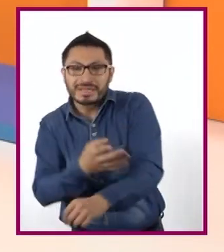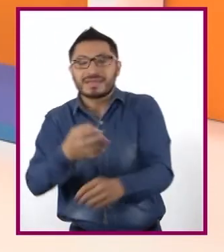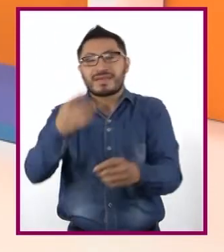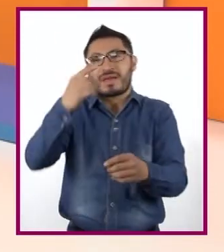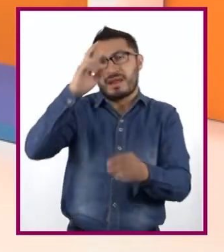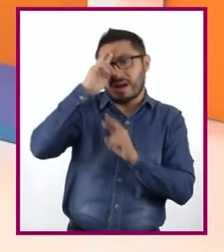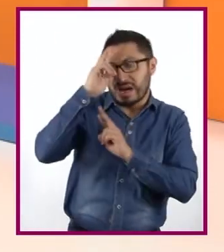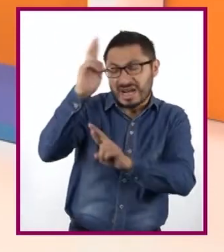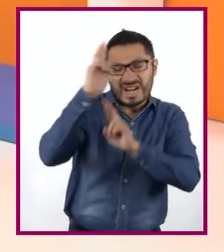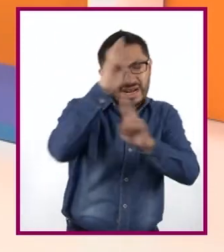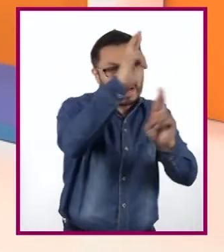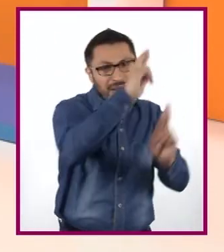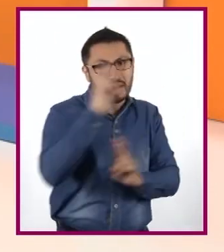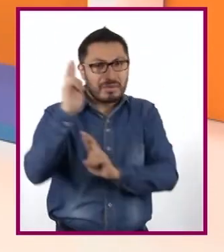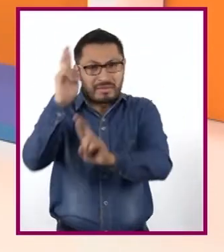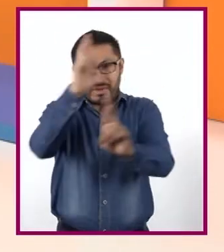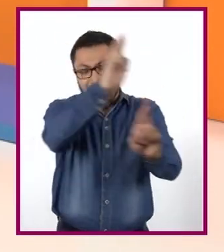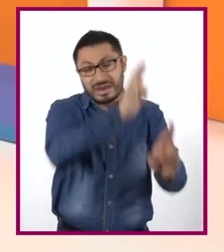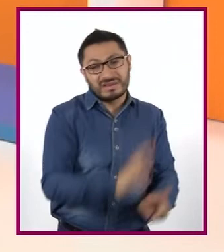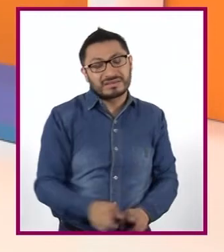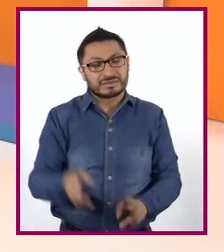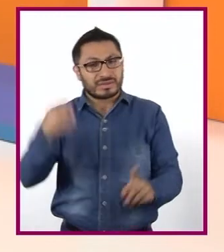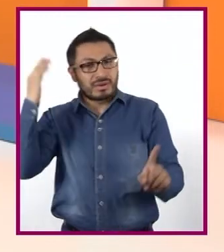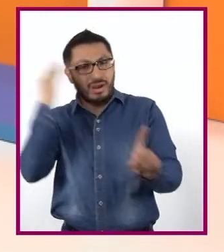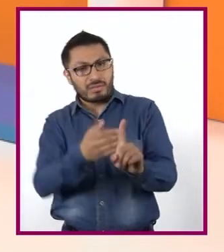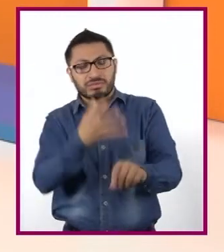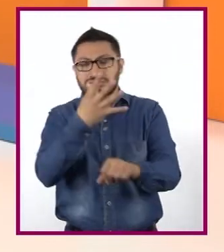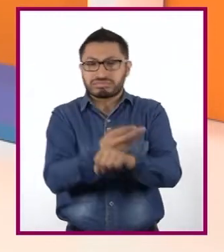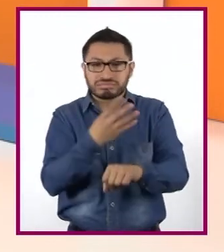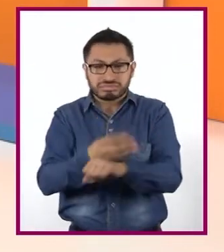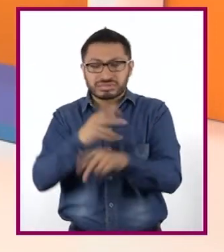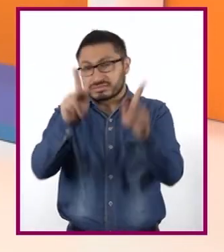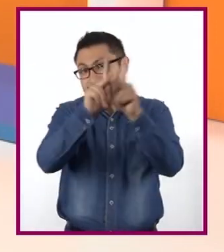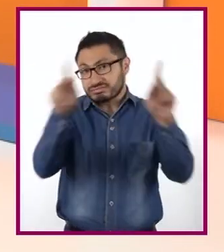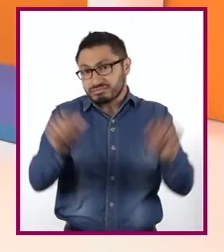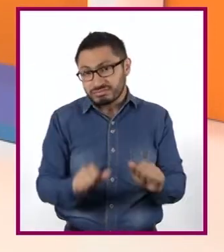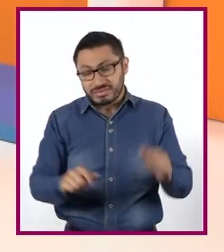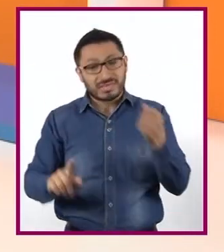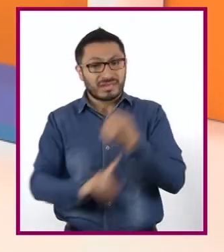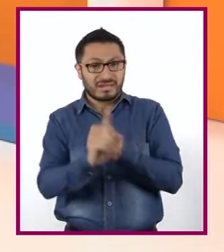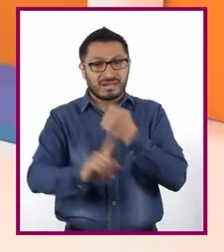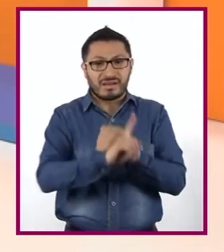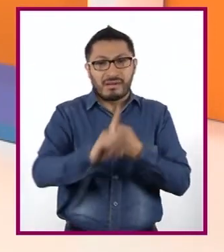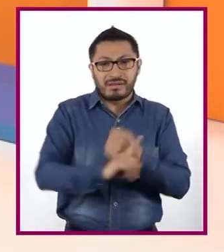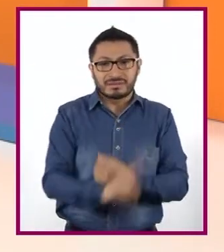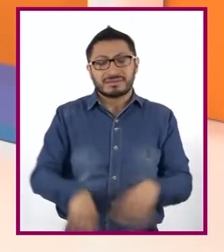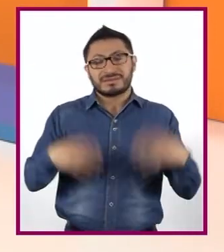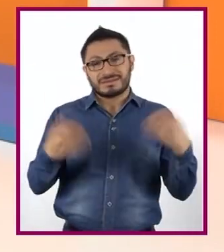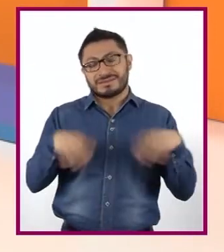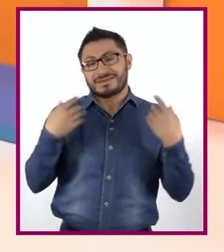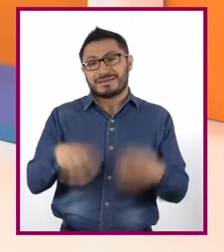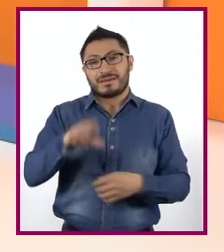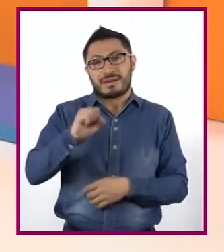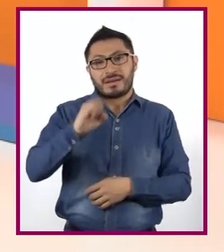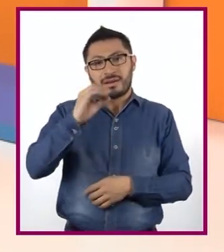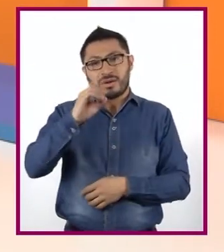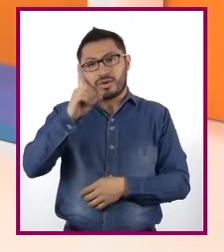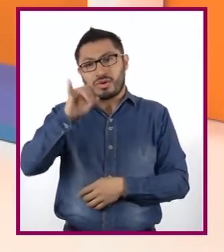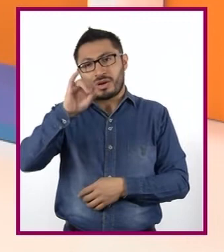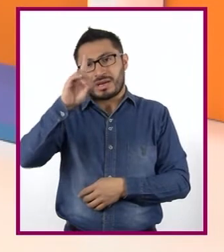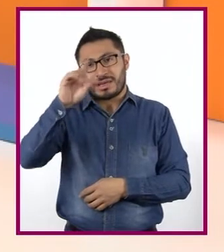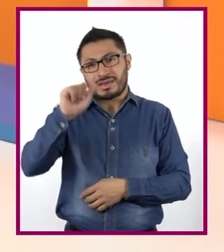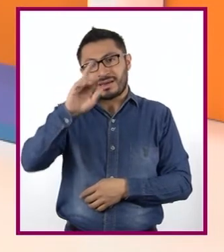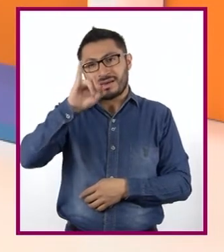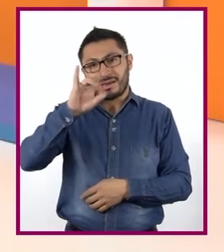respeto hacia las demás personas, la búsqueda de soluciones pacíficas a los conflictos y la solidaridad, por decir